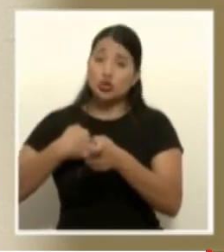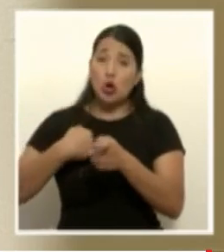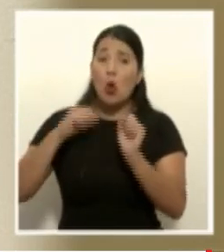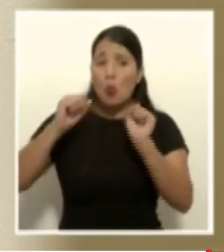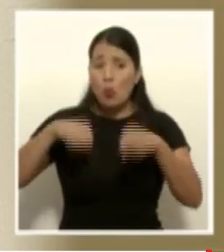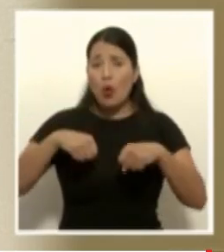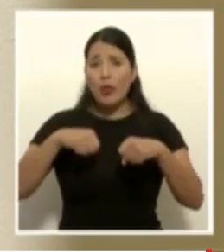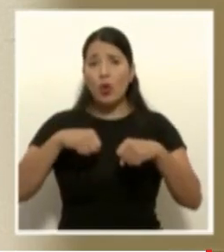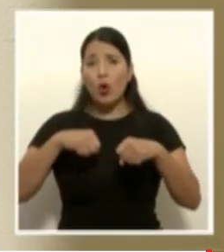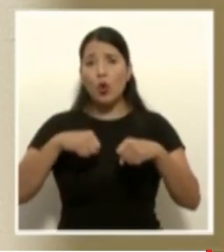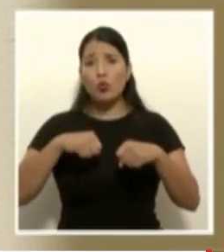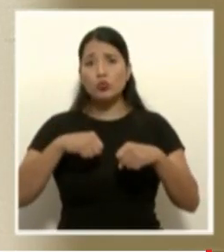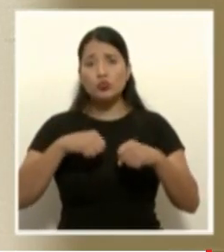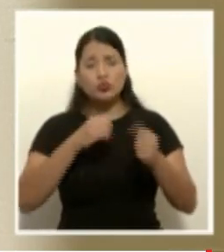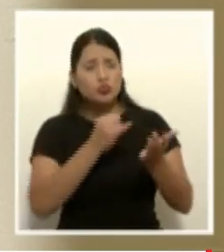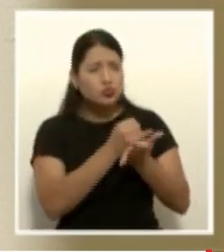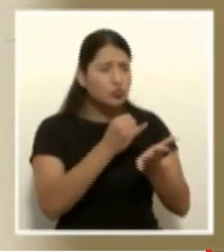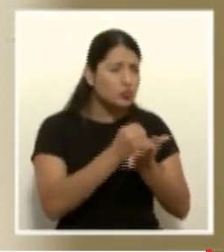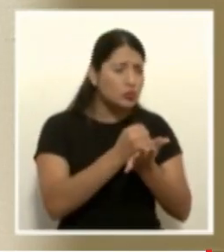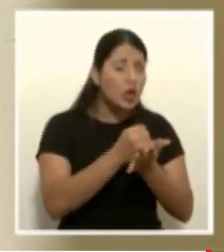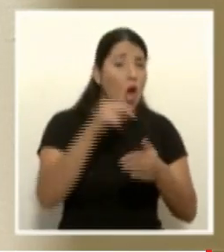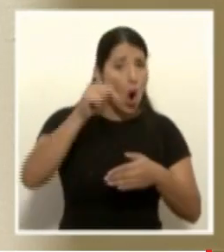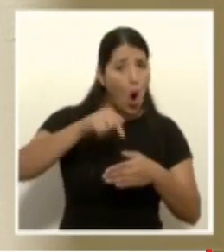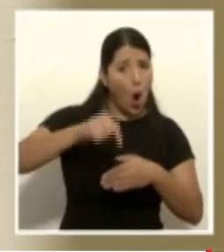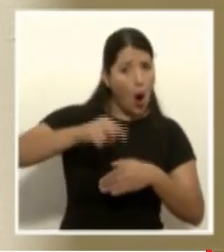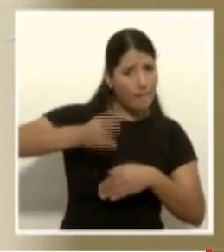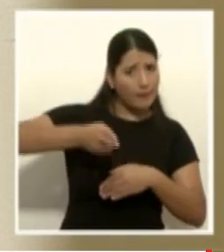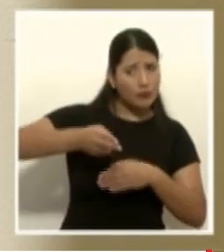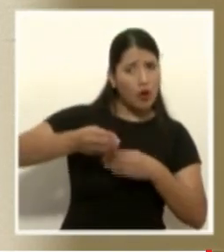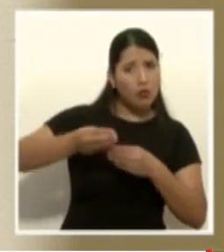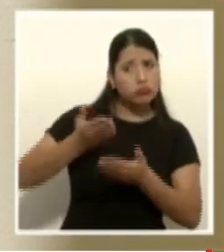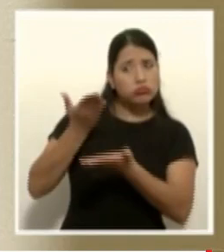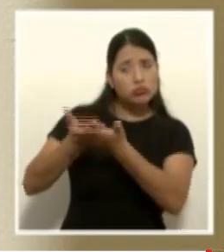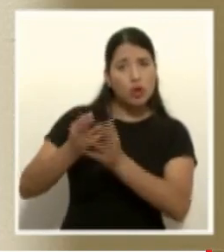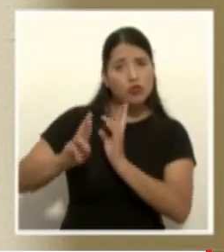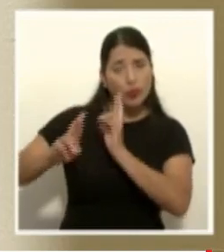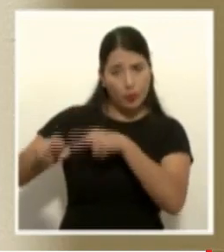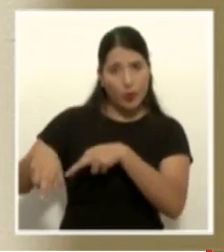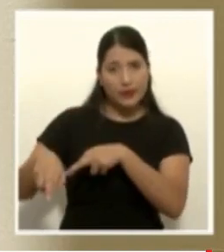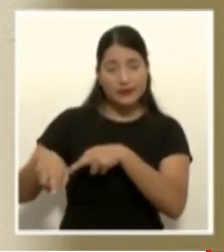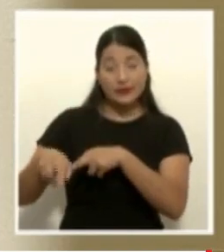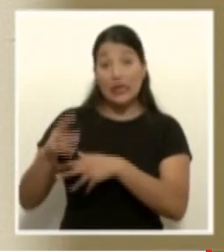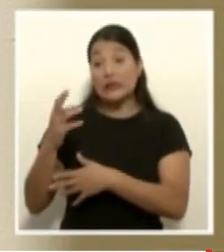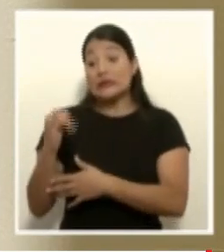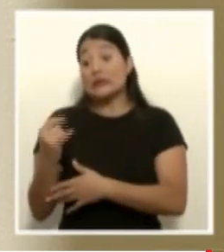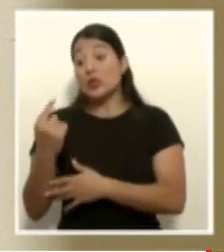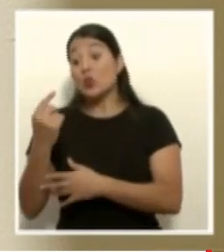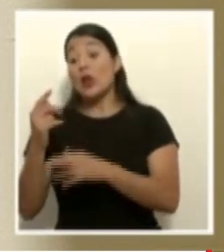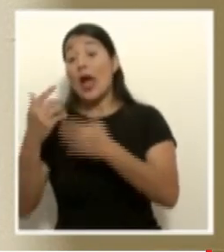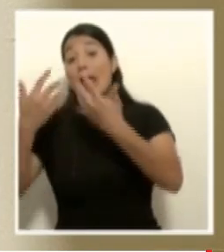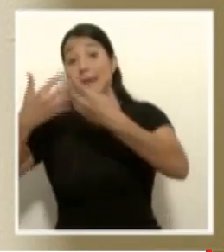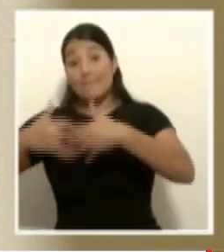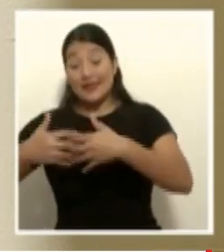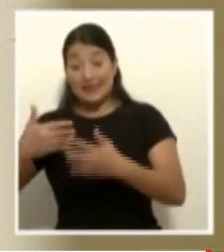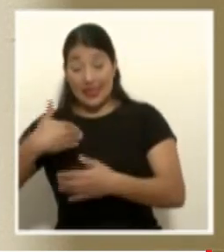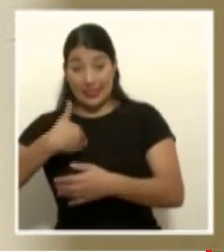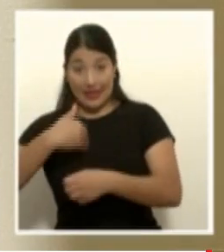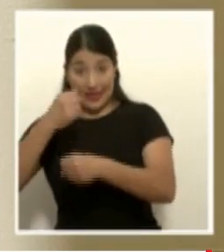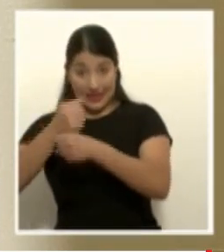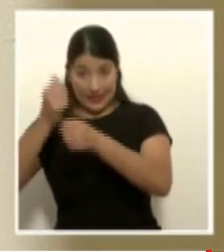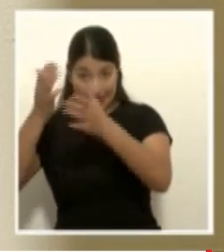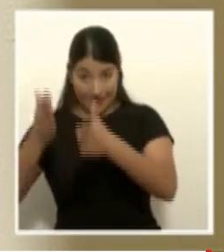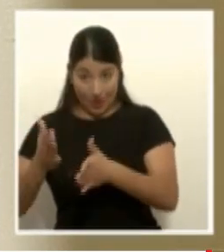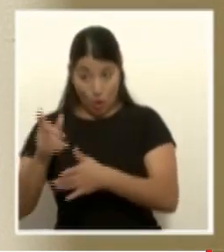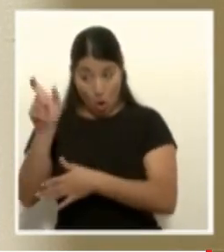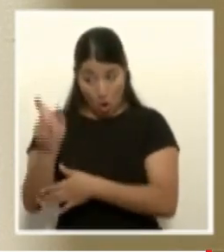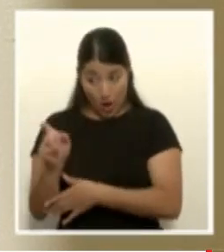hoy mismo la respuesta a eso de que si una empresa tiene un trabajador que ya se sabe que es